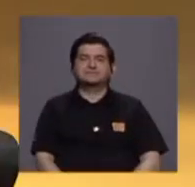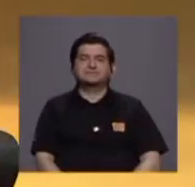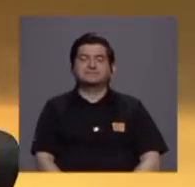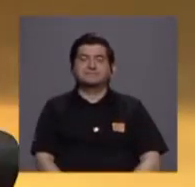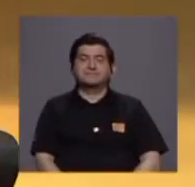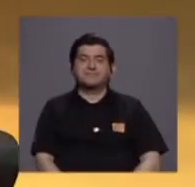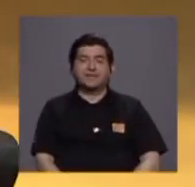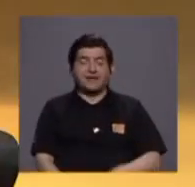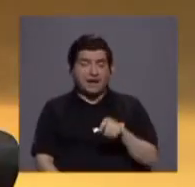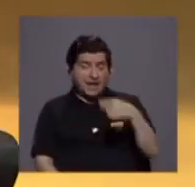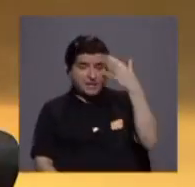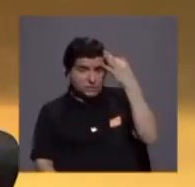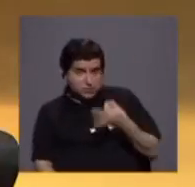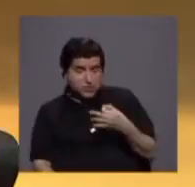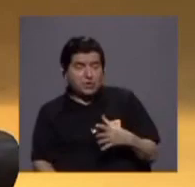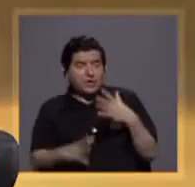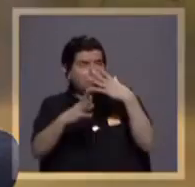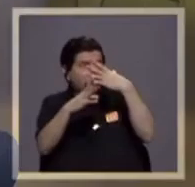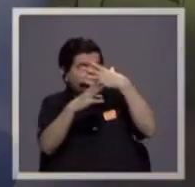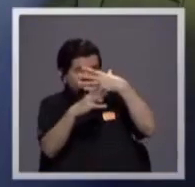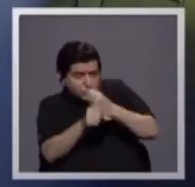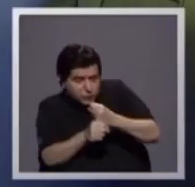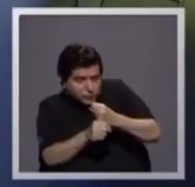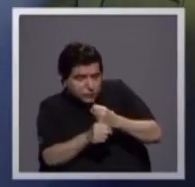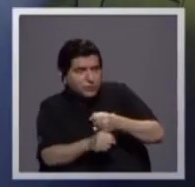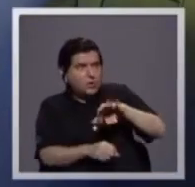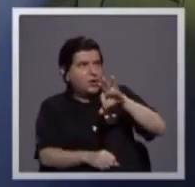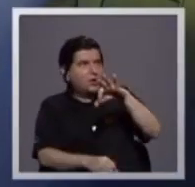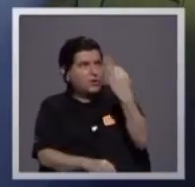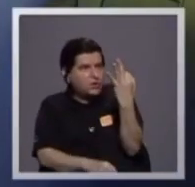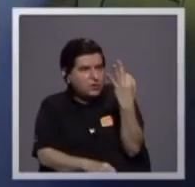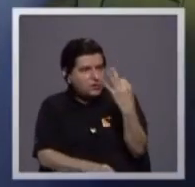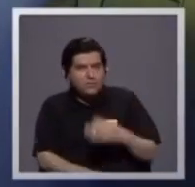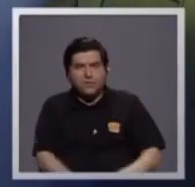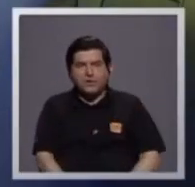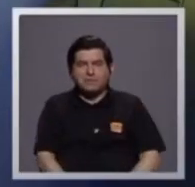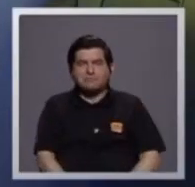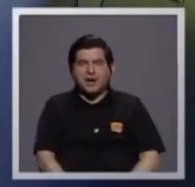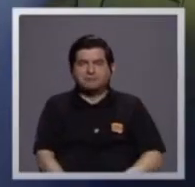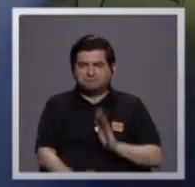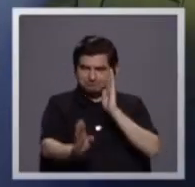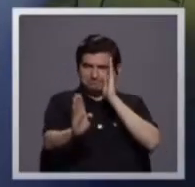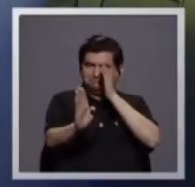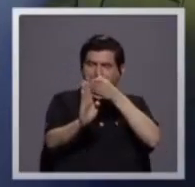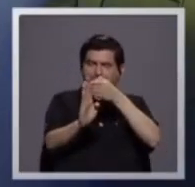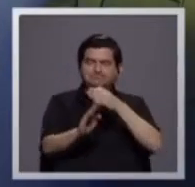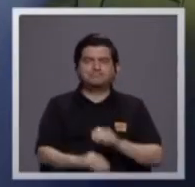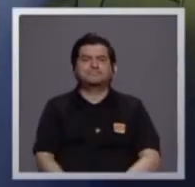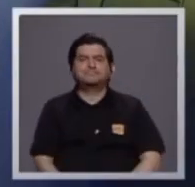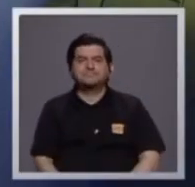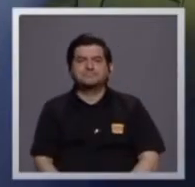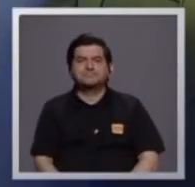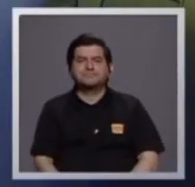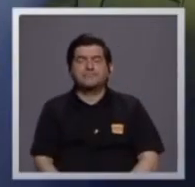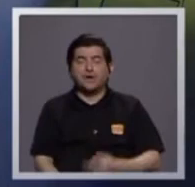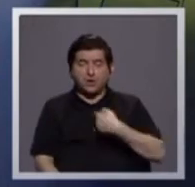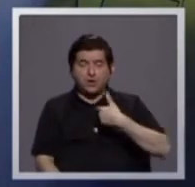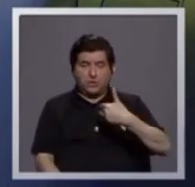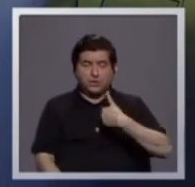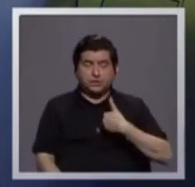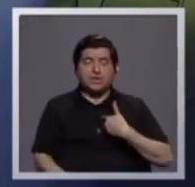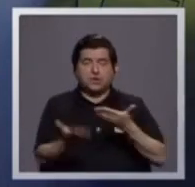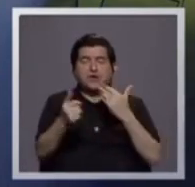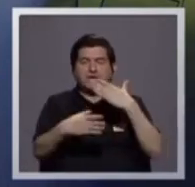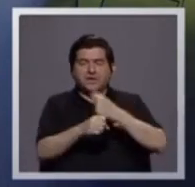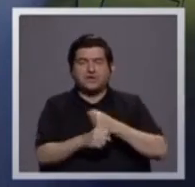Entonces, esto creo que resume, digamos, de una manera bastante objetiva lo que traigo y deseo llevar